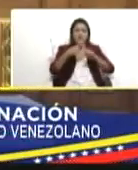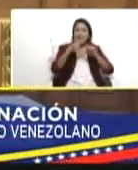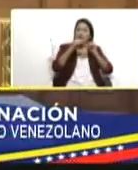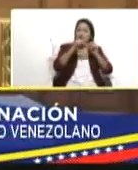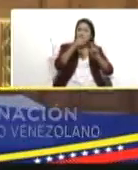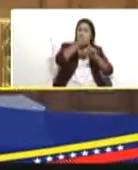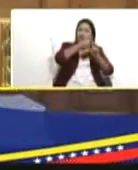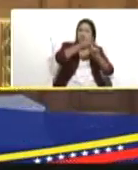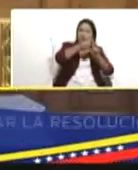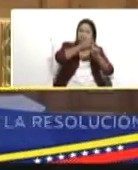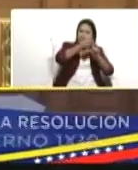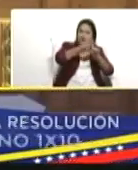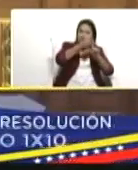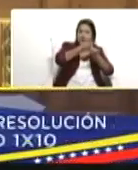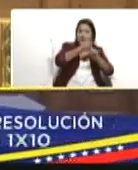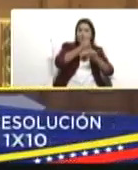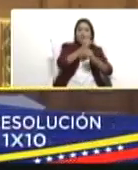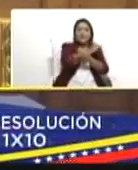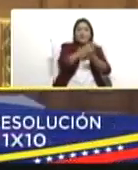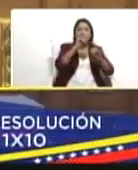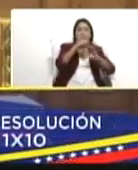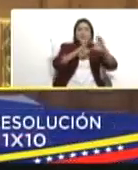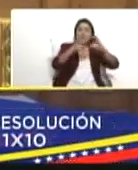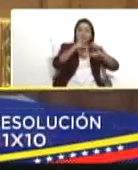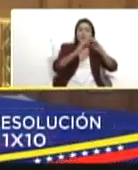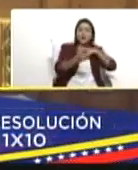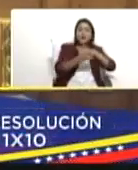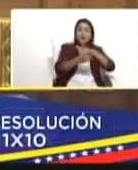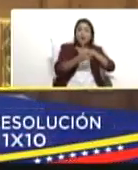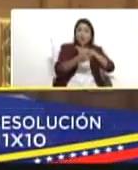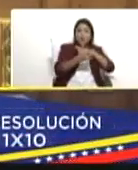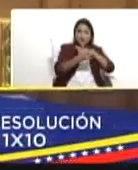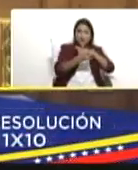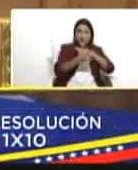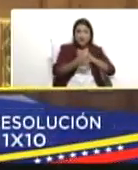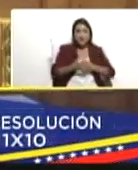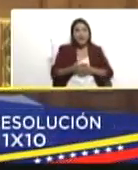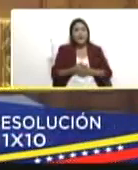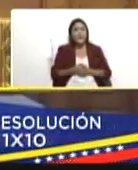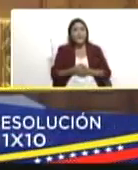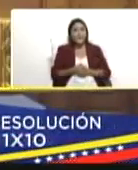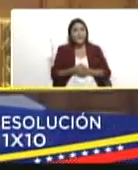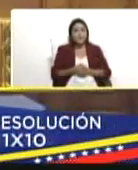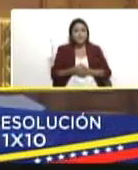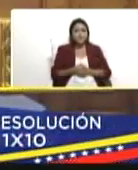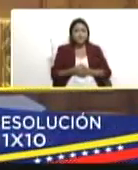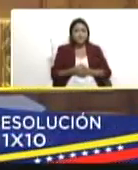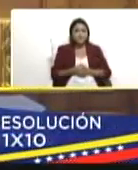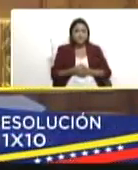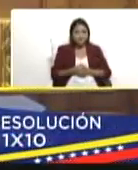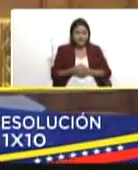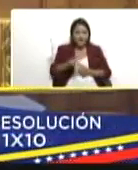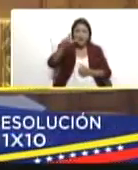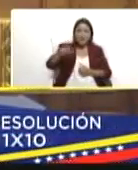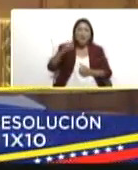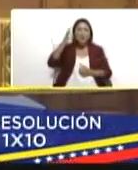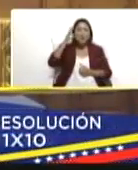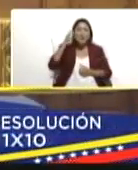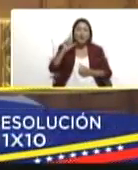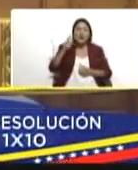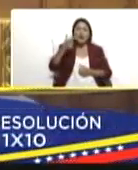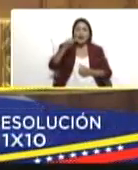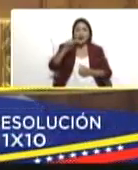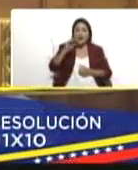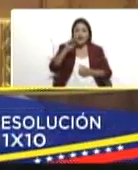por la independencia científica y tecnológica doctora y profesora Gabriela Ramírez se ha